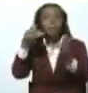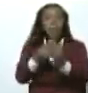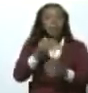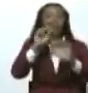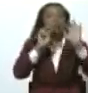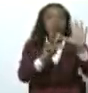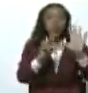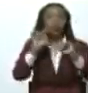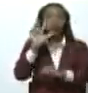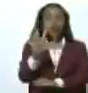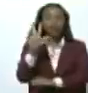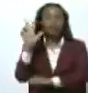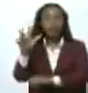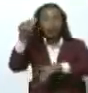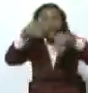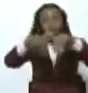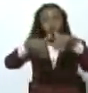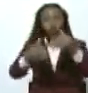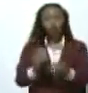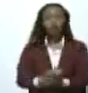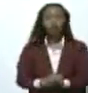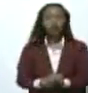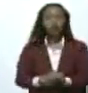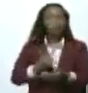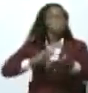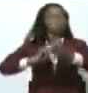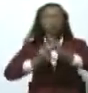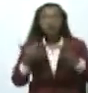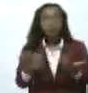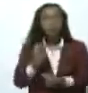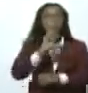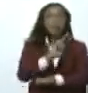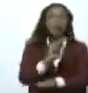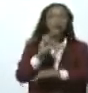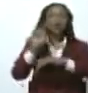132.733 votos, lo que significa un